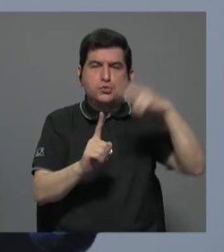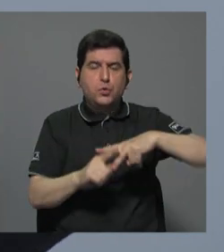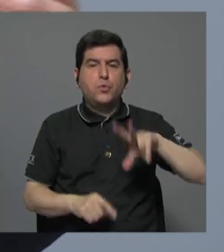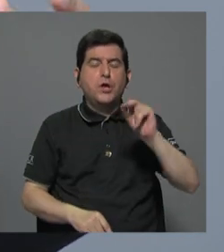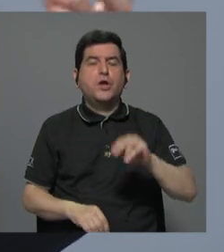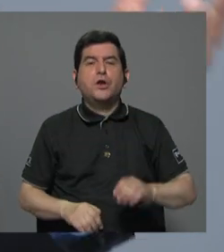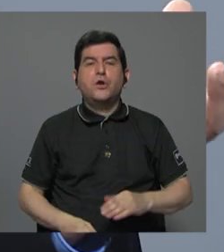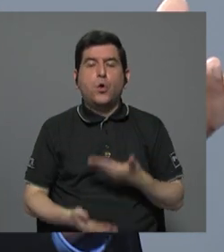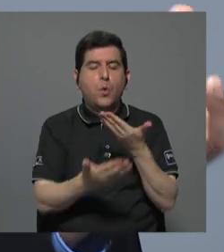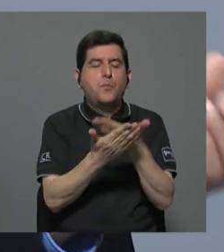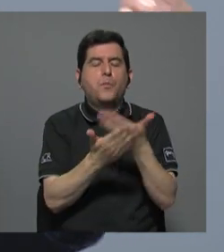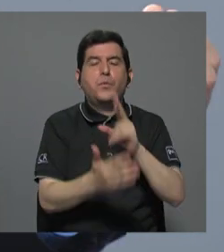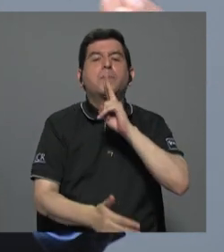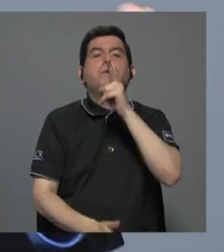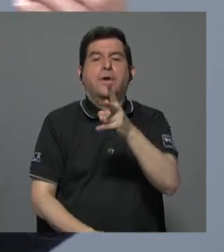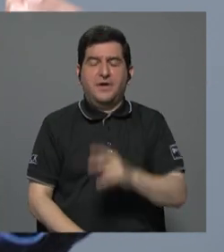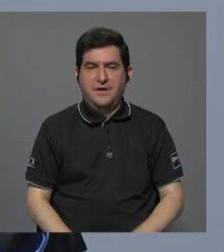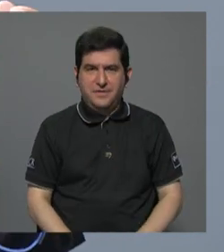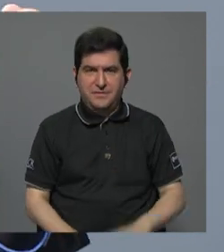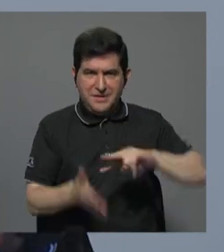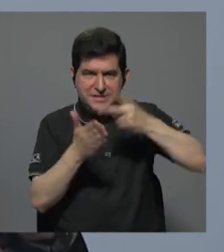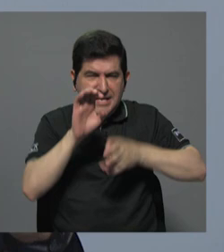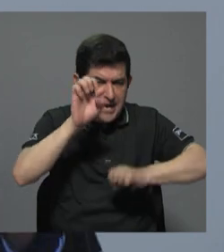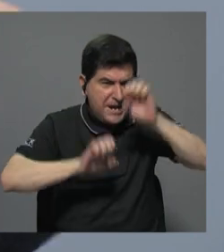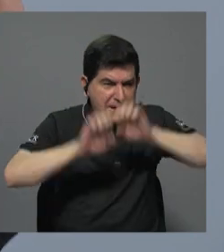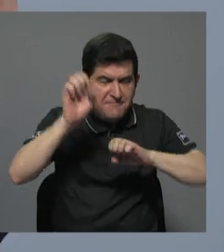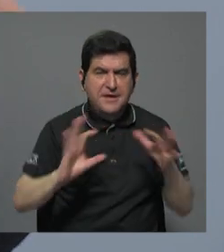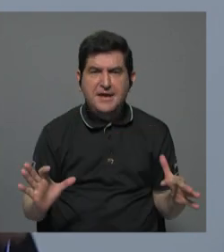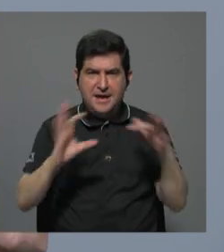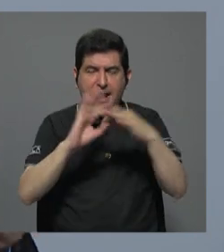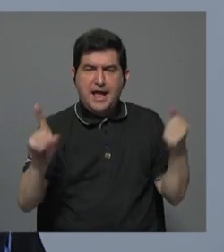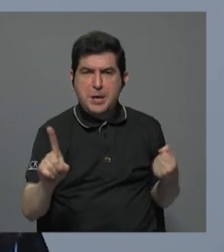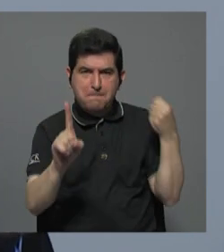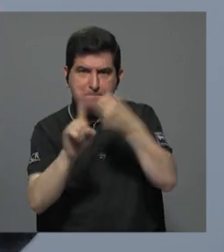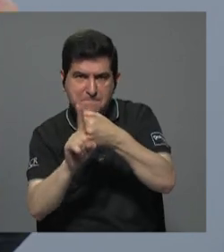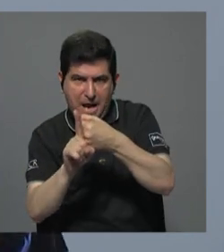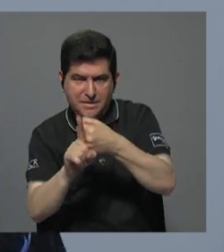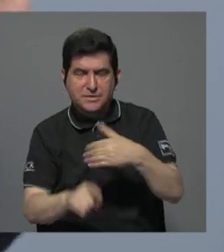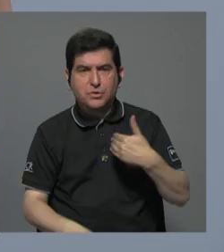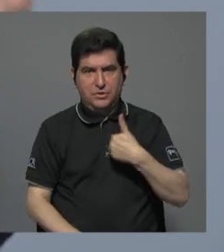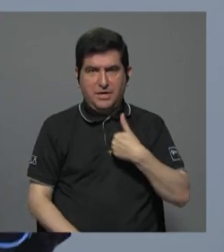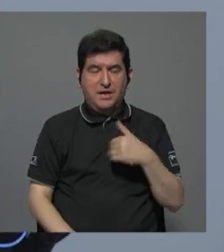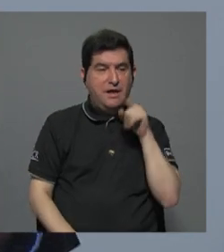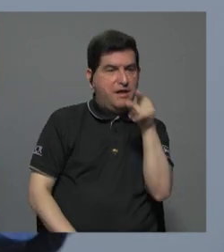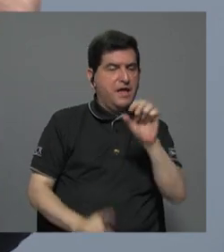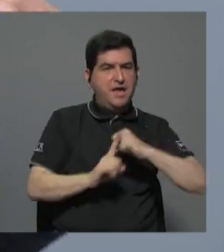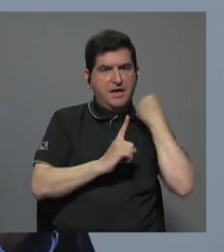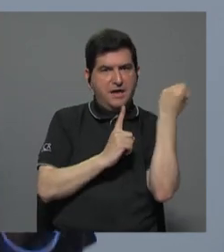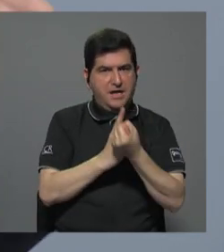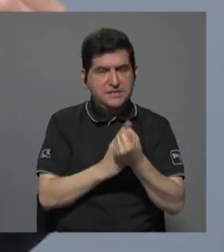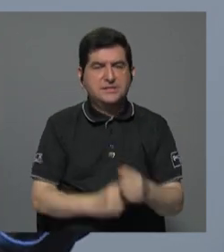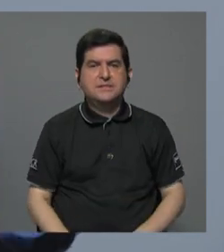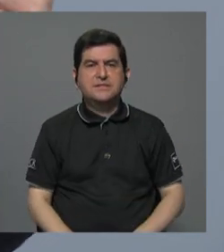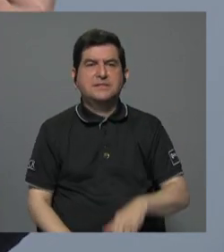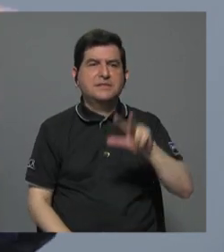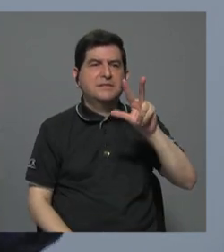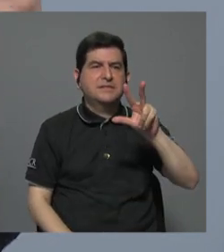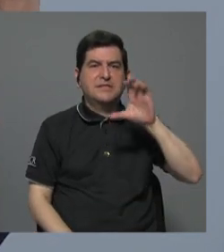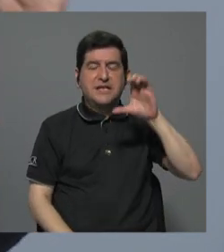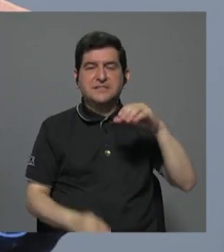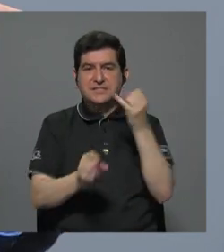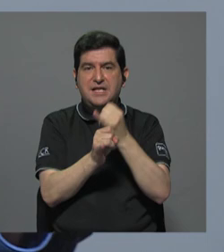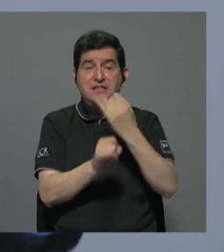elemento de evidencia real en términos de evaluación con respecto al impacto de aquello para lo cual más las más de 300 instituciones